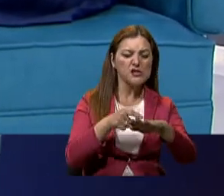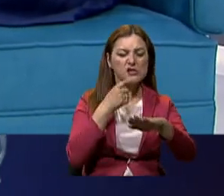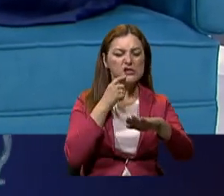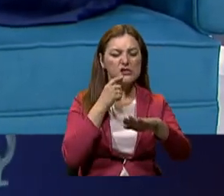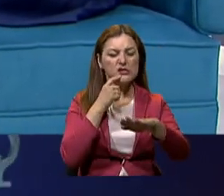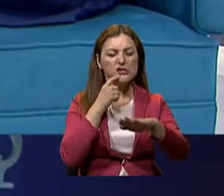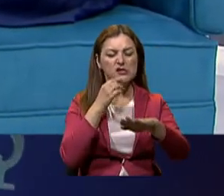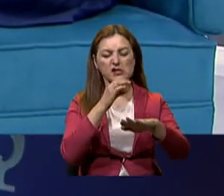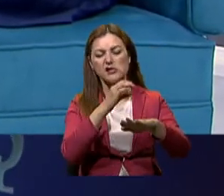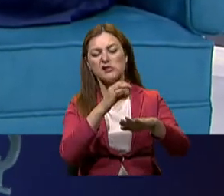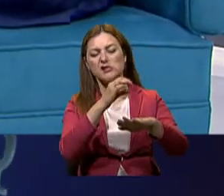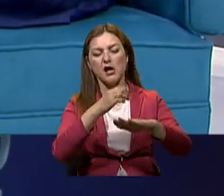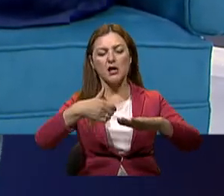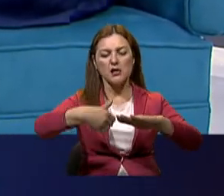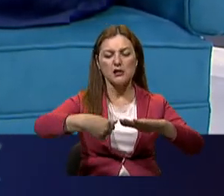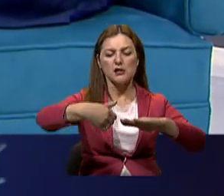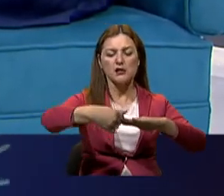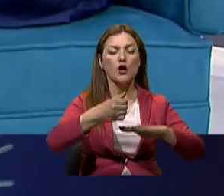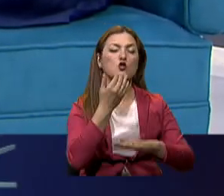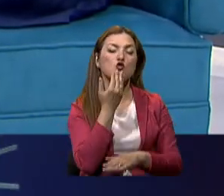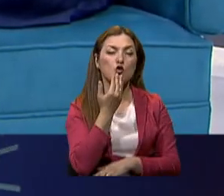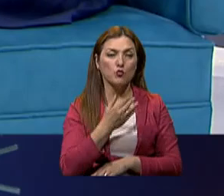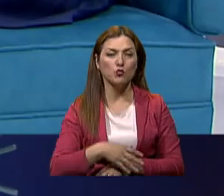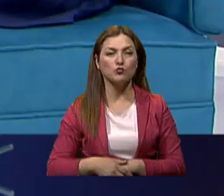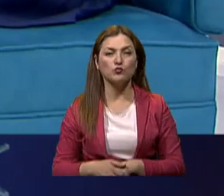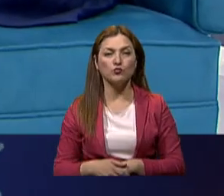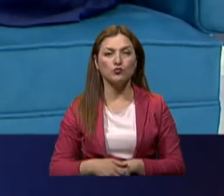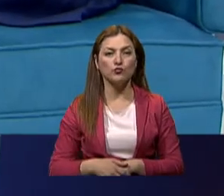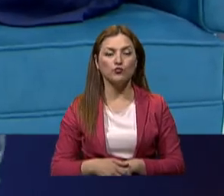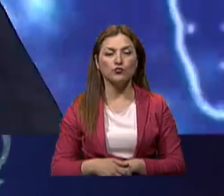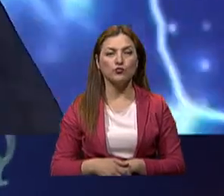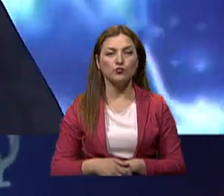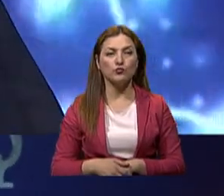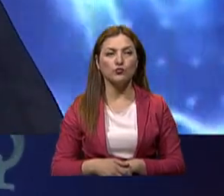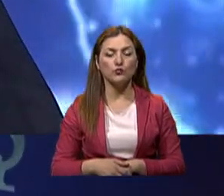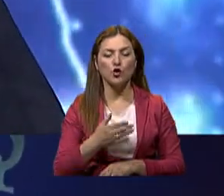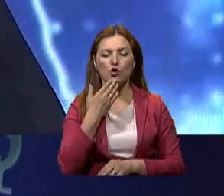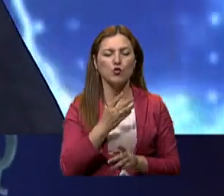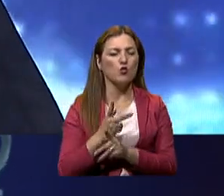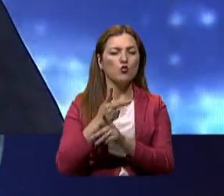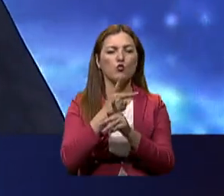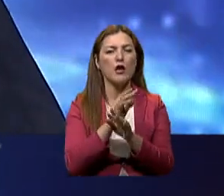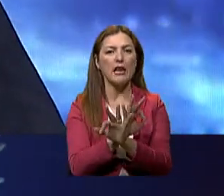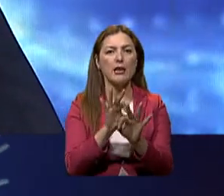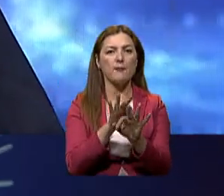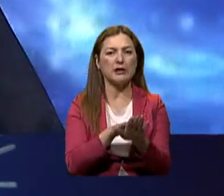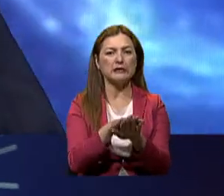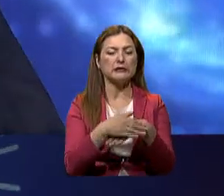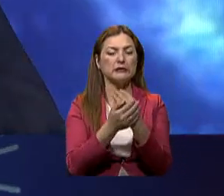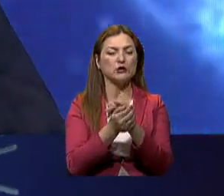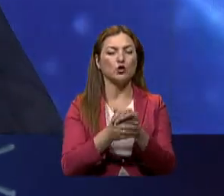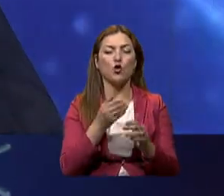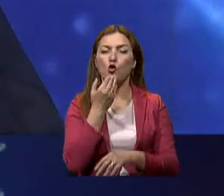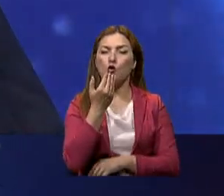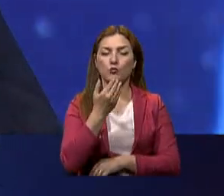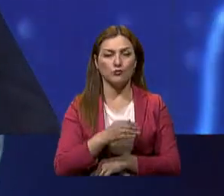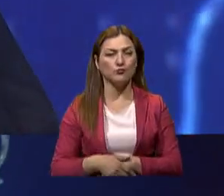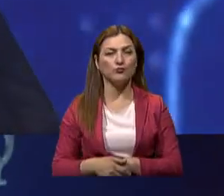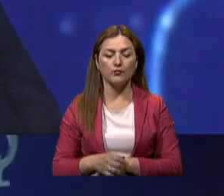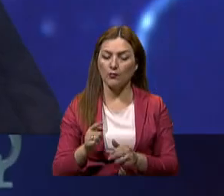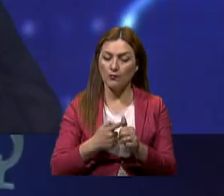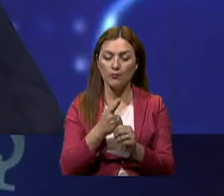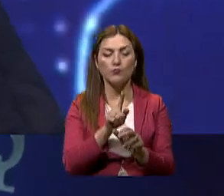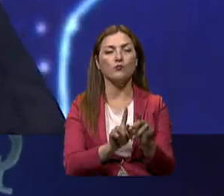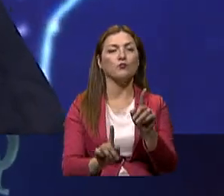cómo se corta las uñas, cada vez cómo se cuida, cómo se hace su aseo. Entonces lo que nosotros hacemos es primero